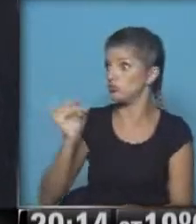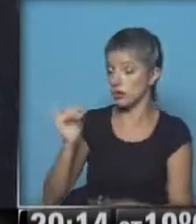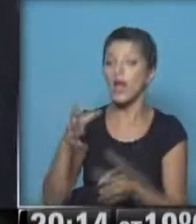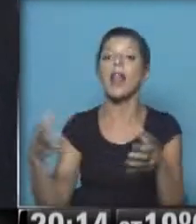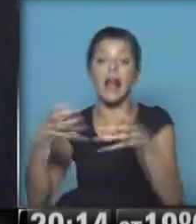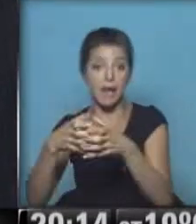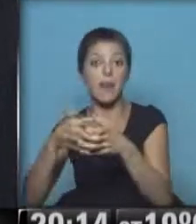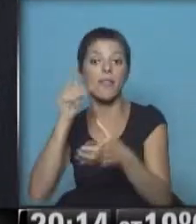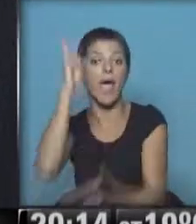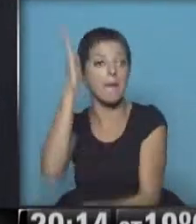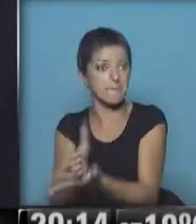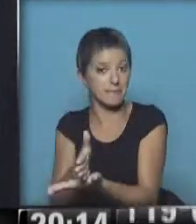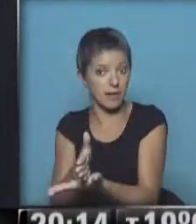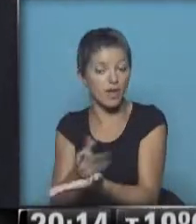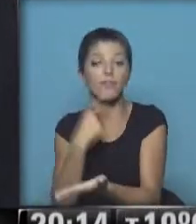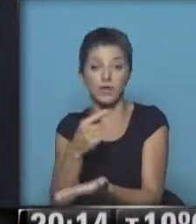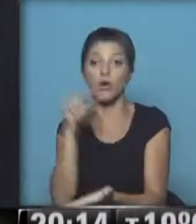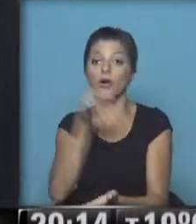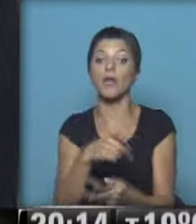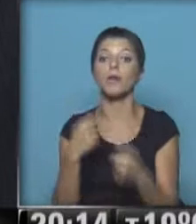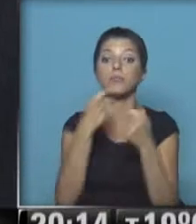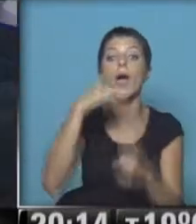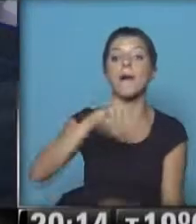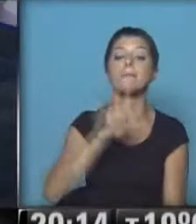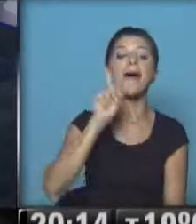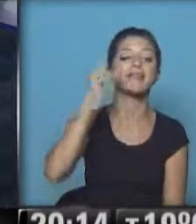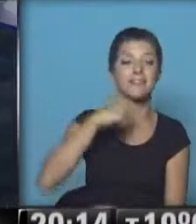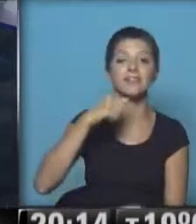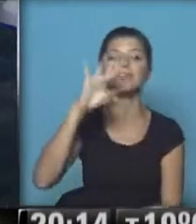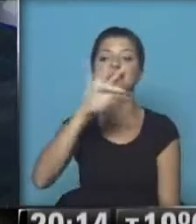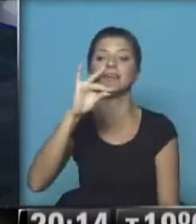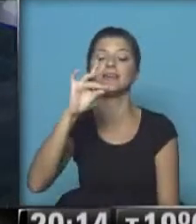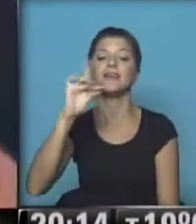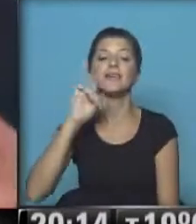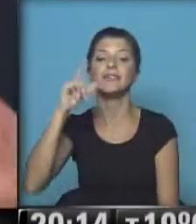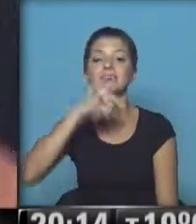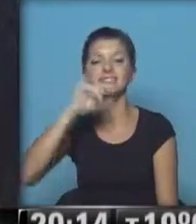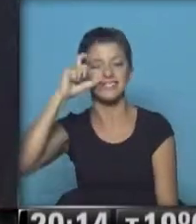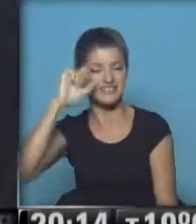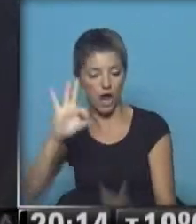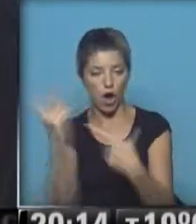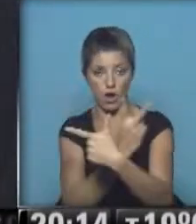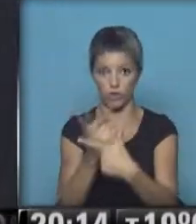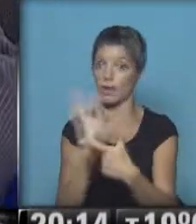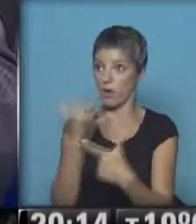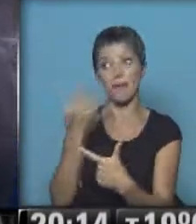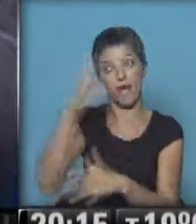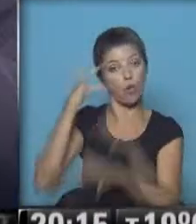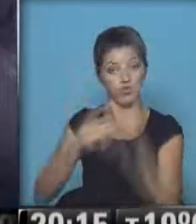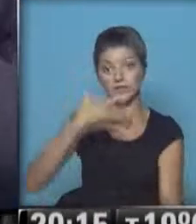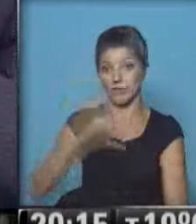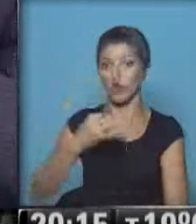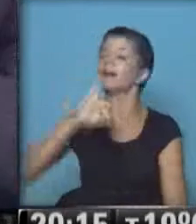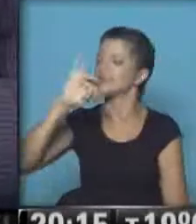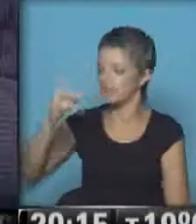de Apelaciones que le da el visto bueno tanto a Mauro Martín como al Rafa Diceo. Esta es una realidad. Hay una decisión de la justicia. Sí. Hay una